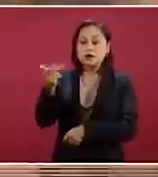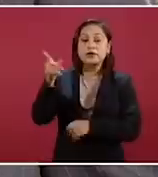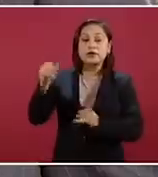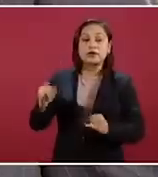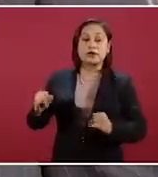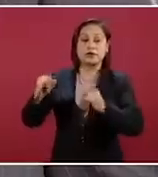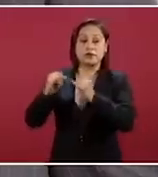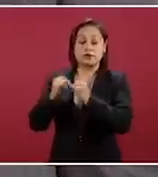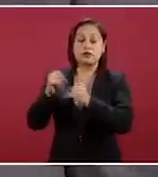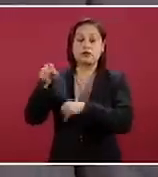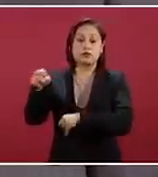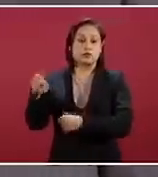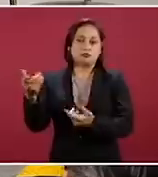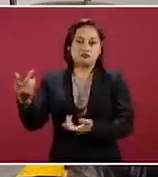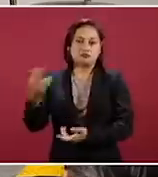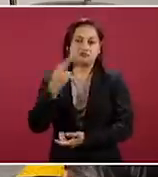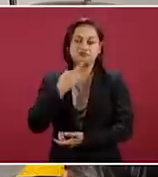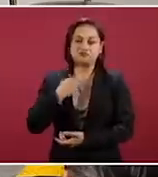momento. Con todo gusto.